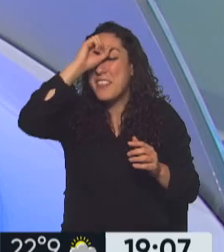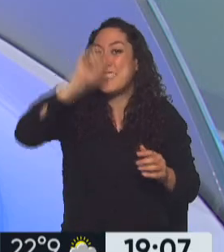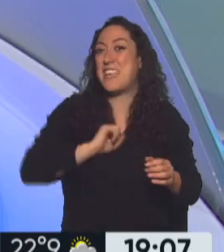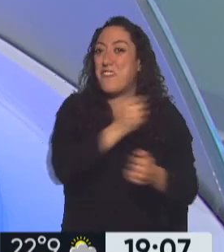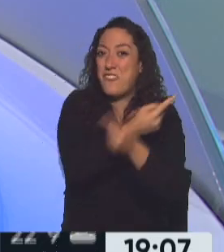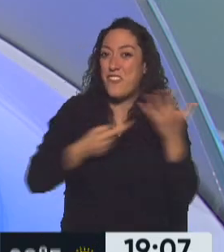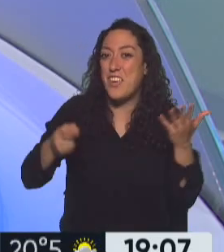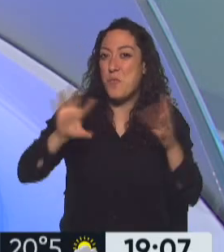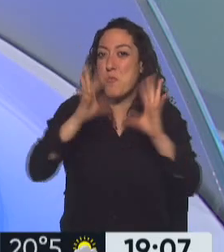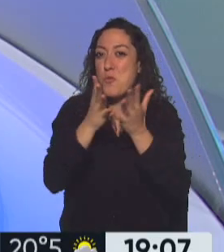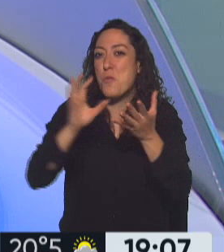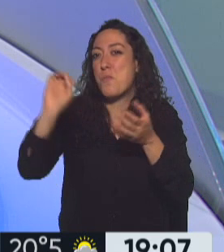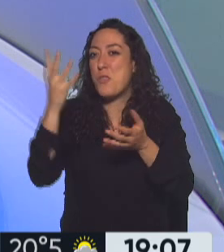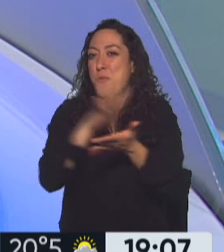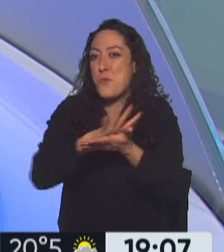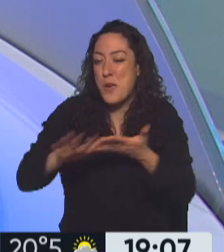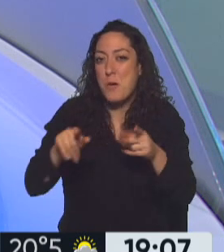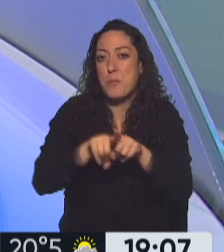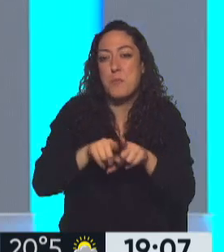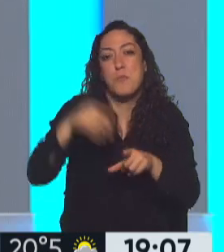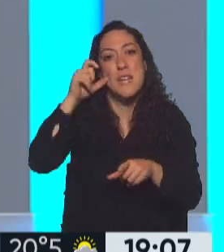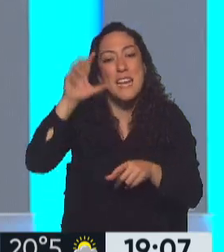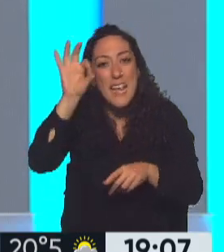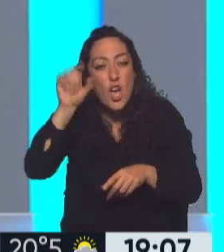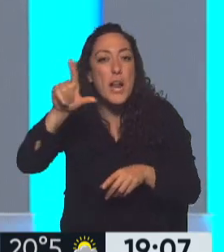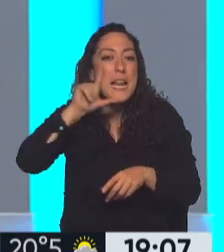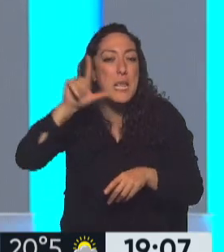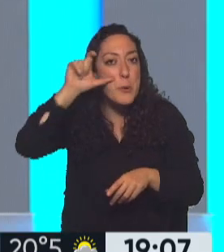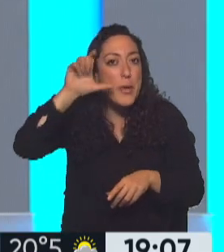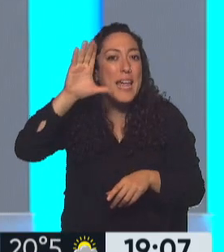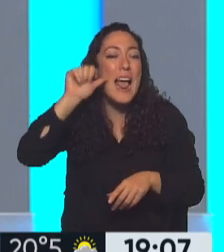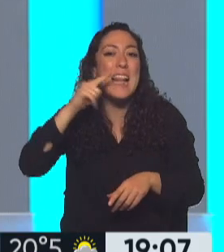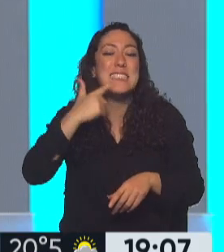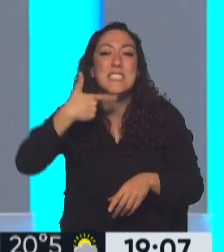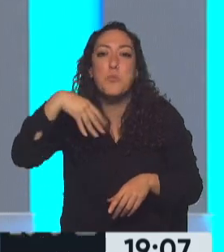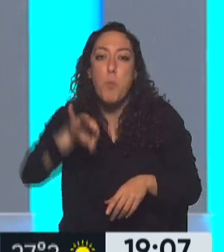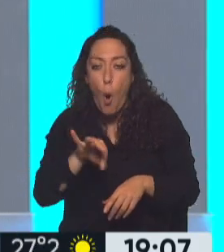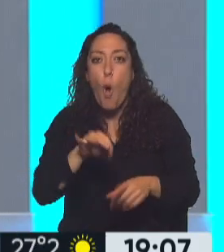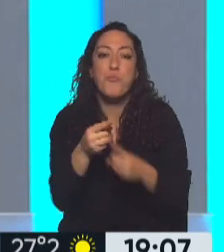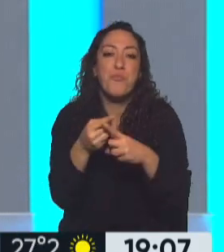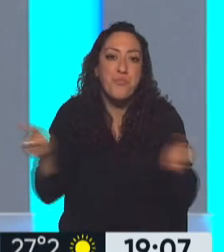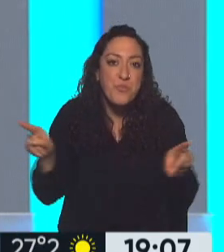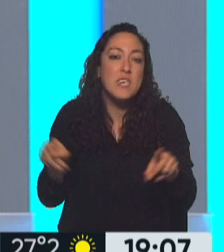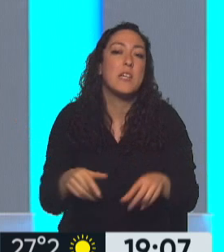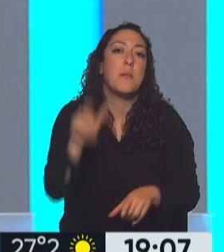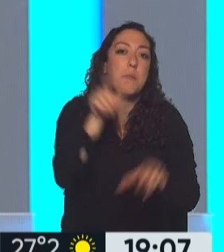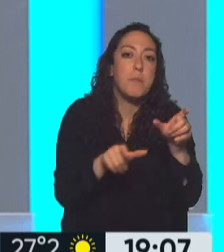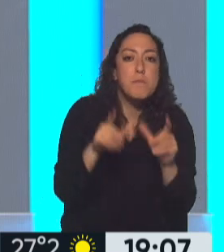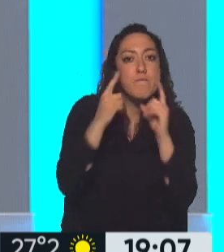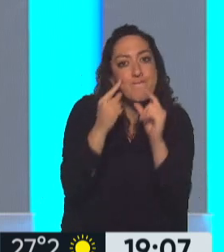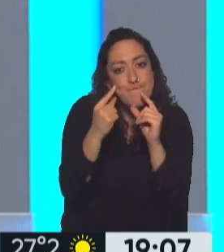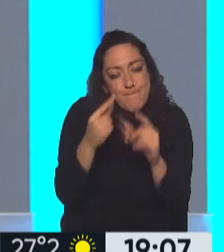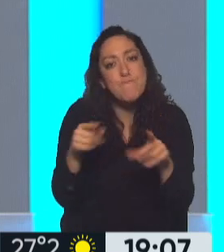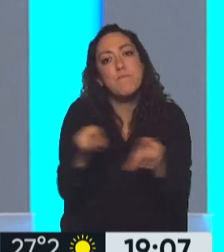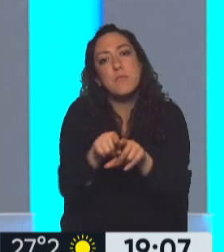moderno no claramente el neoliberalismo la poí declamada